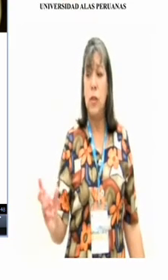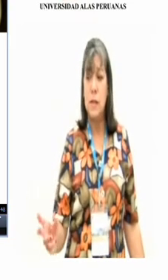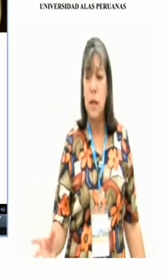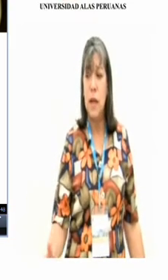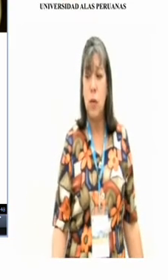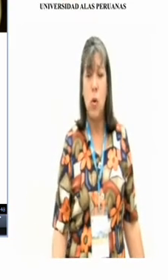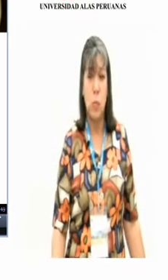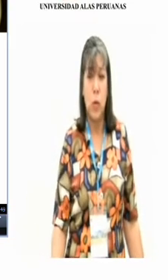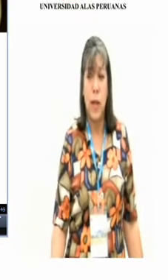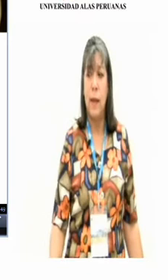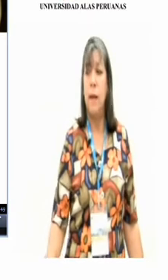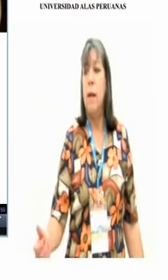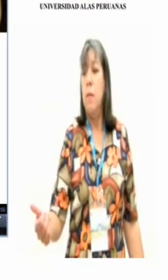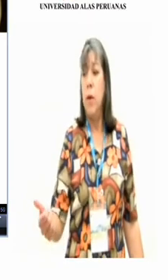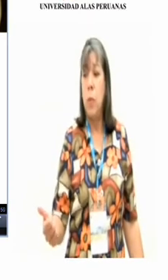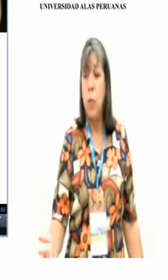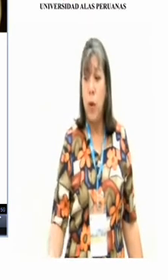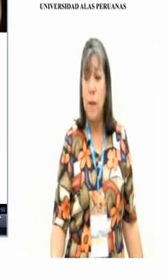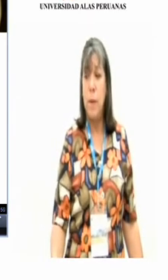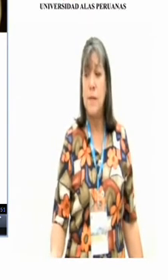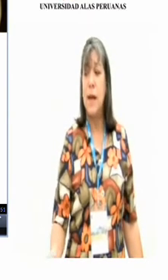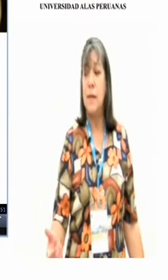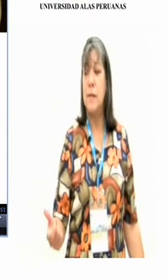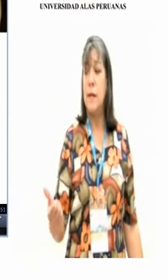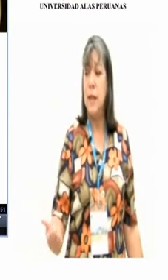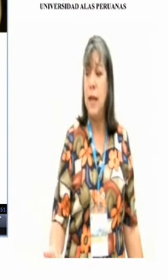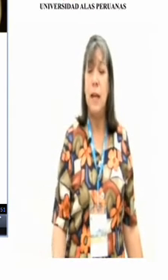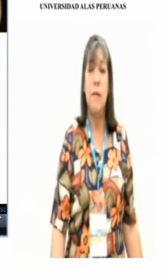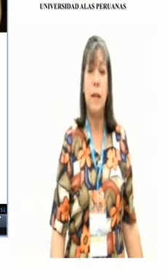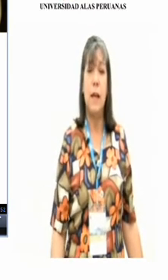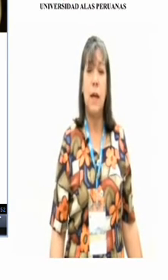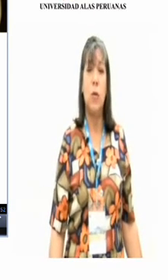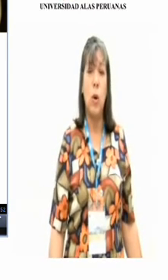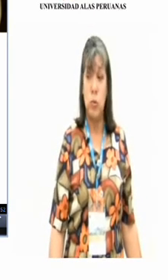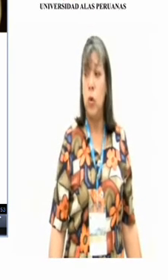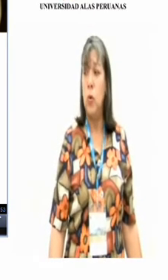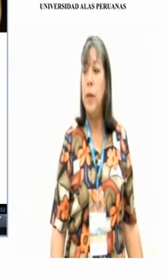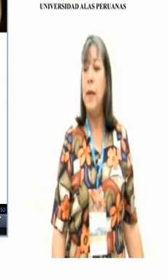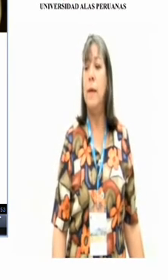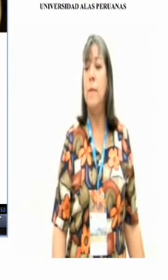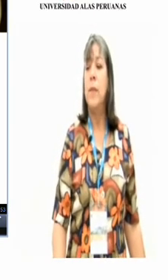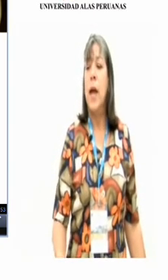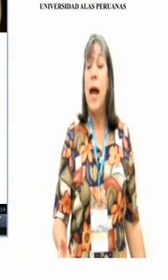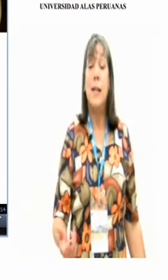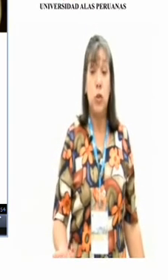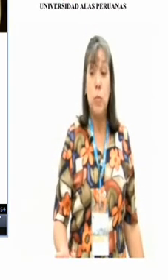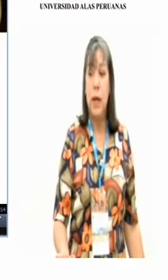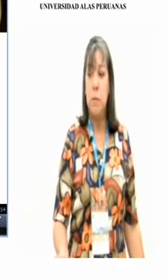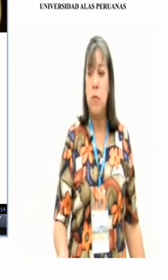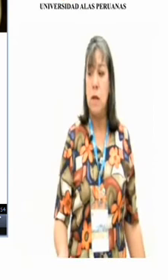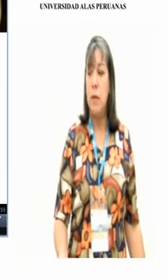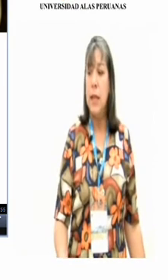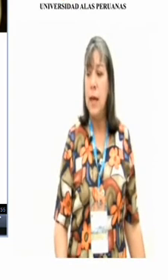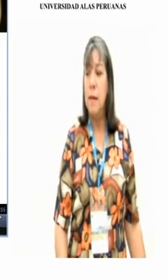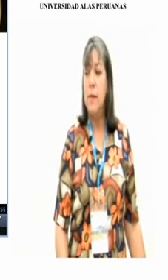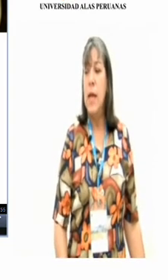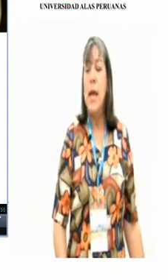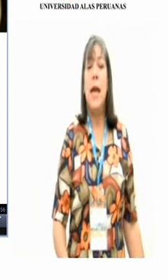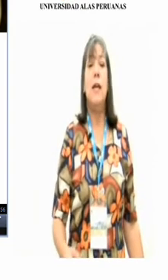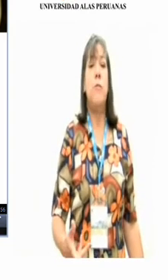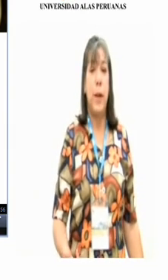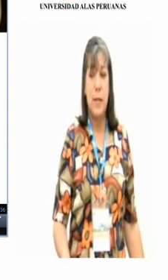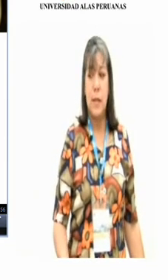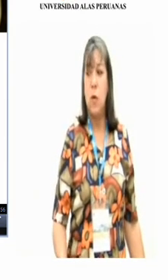este elemento está asignado porque, bueno, puede expresarse, tiene libertad y autonomía, asume